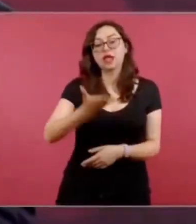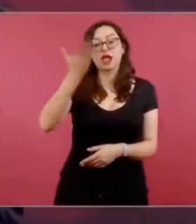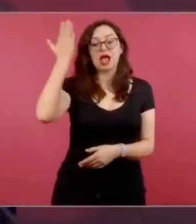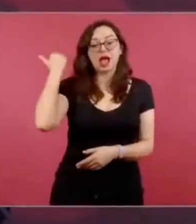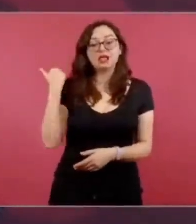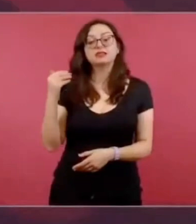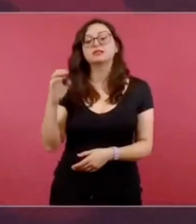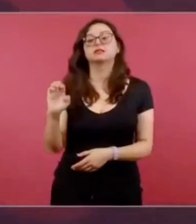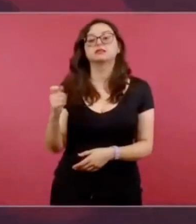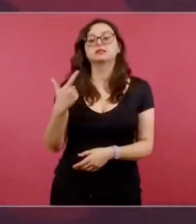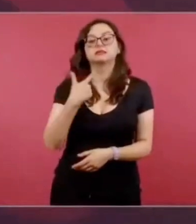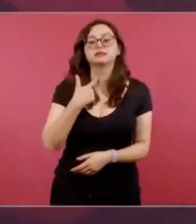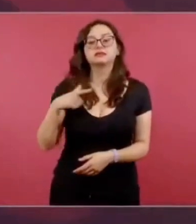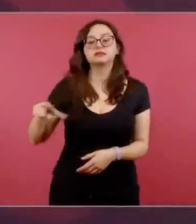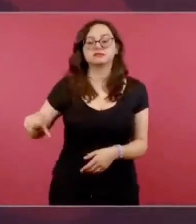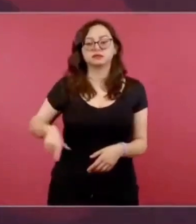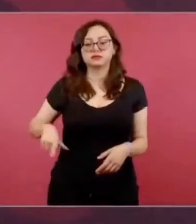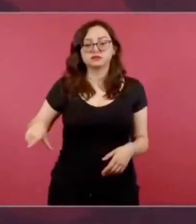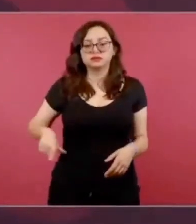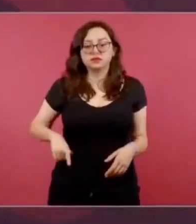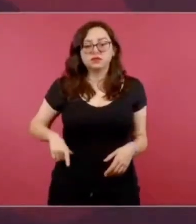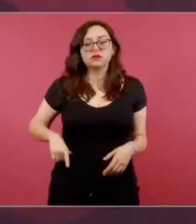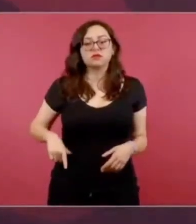los arreglos, las componendas,